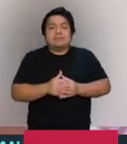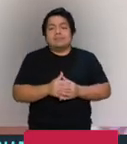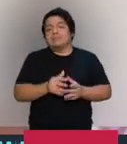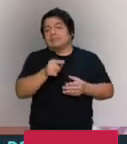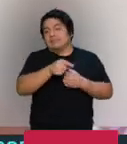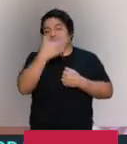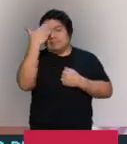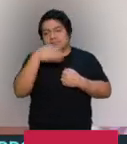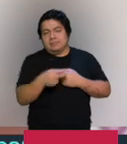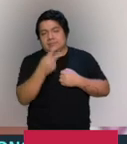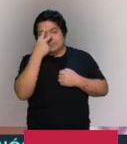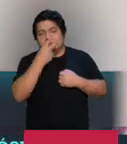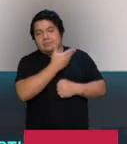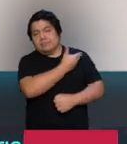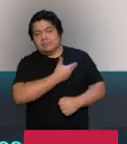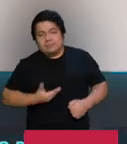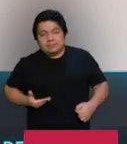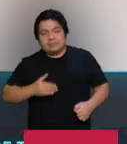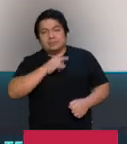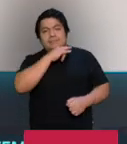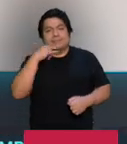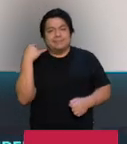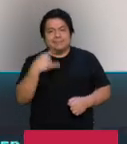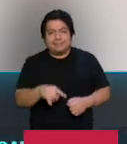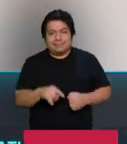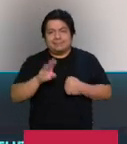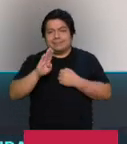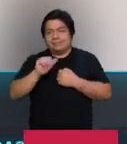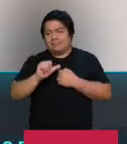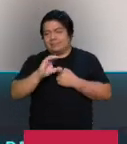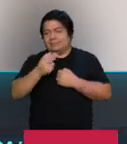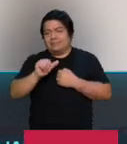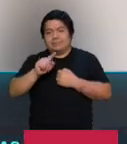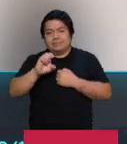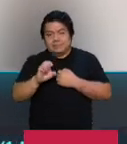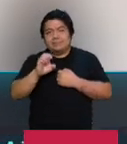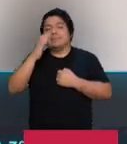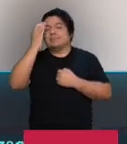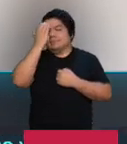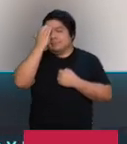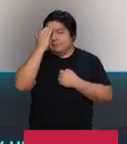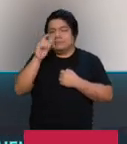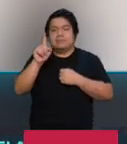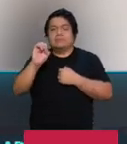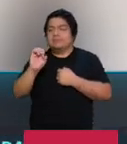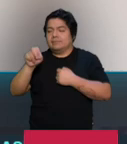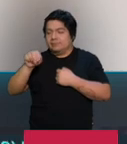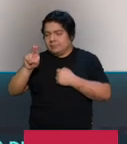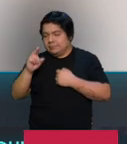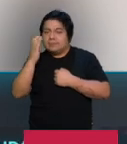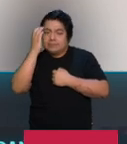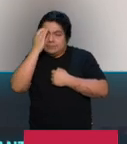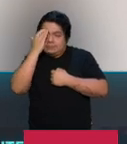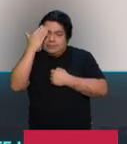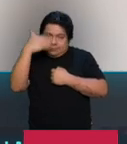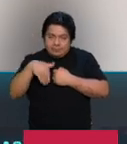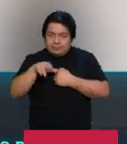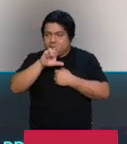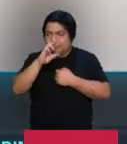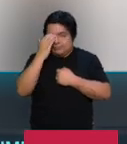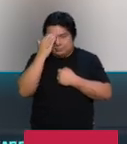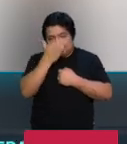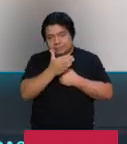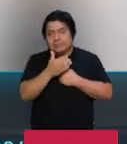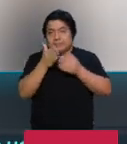Ella fue ya 2 veces presidenta de Chile, es una mujer reconocida, conoce Naciones Unidas y tiene una